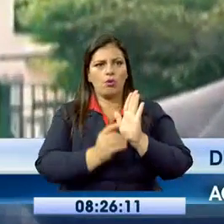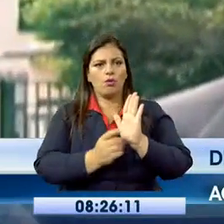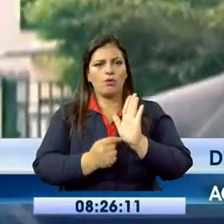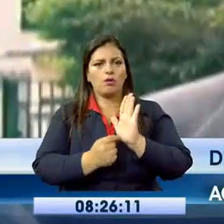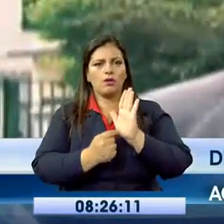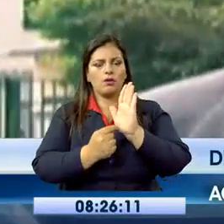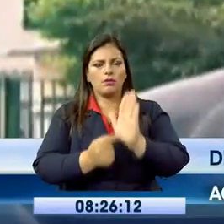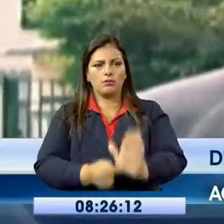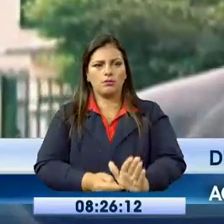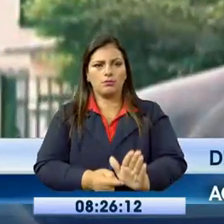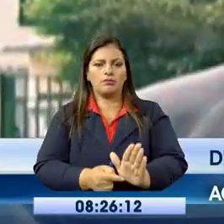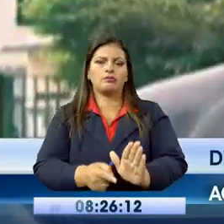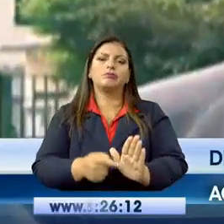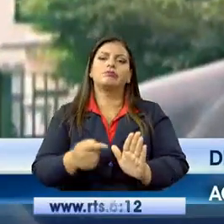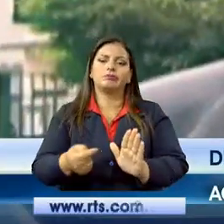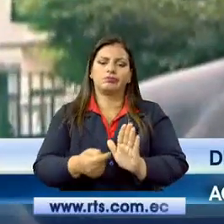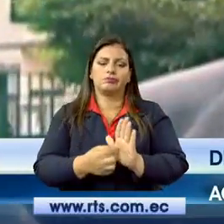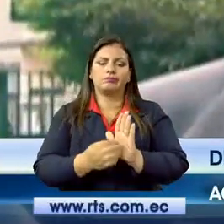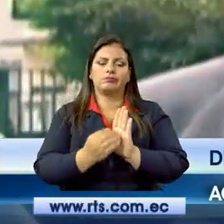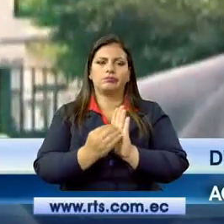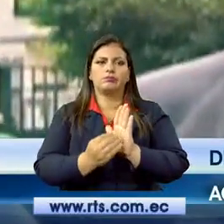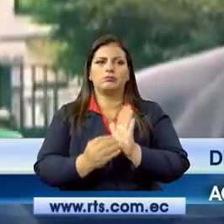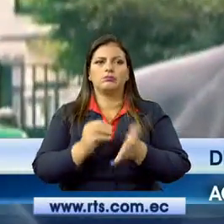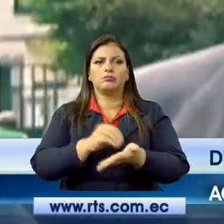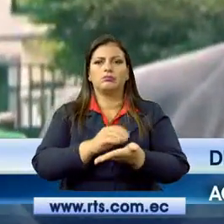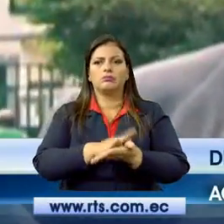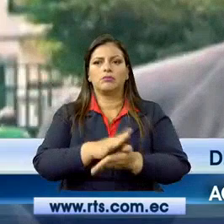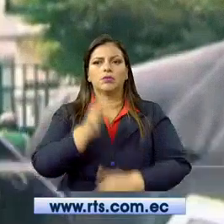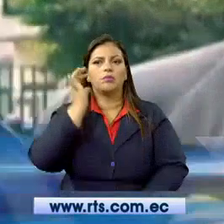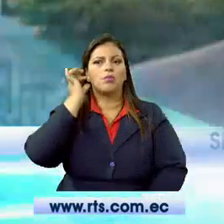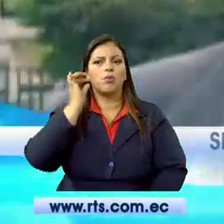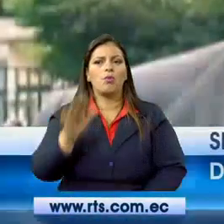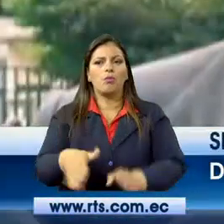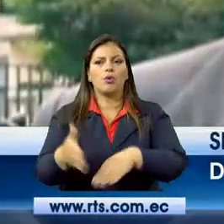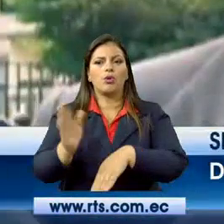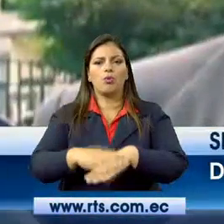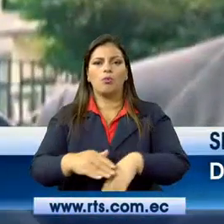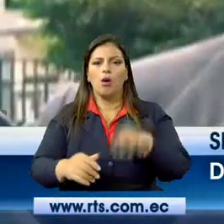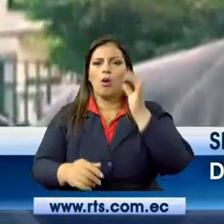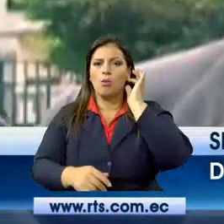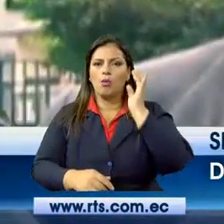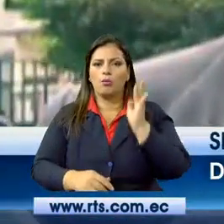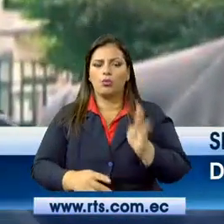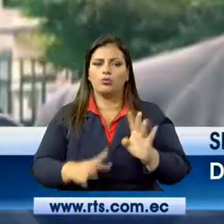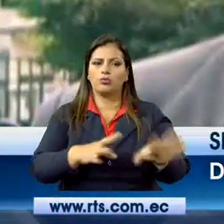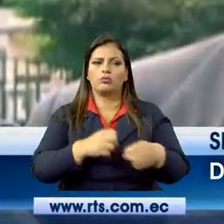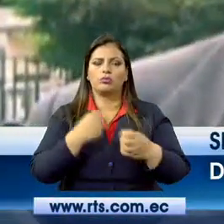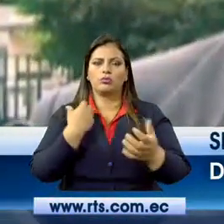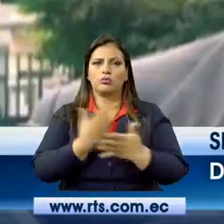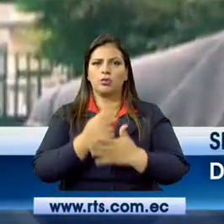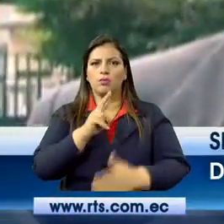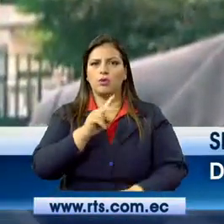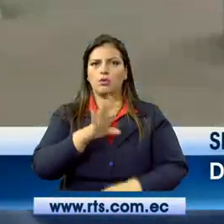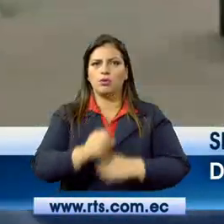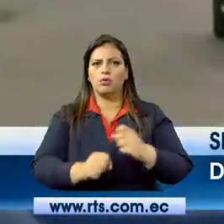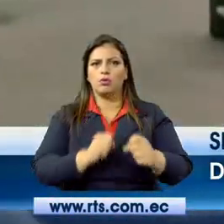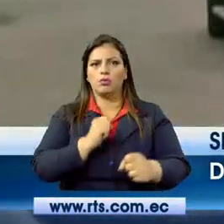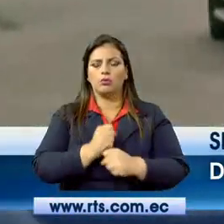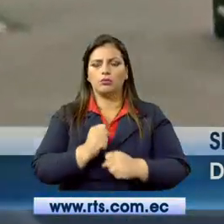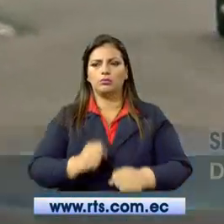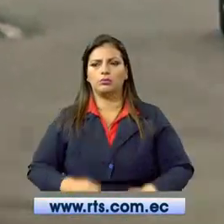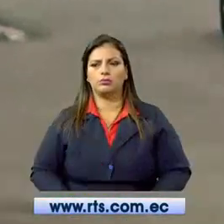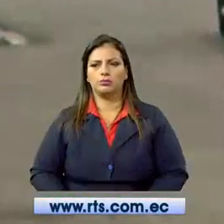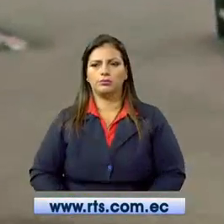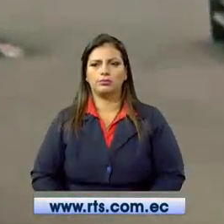26 años y en caso de existir agravantes se le aumenta un tercio, esto es a 34 años 6 meses de privación de libertad.